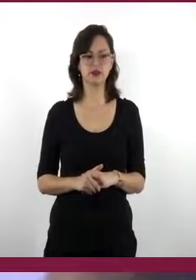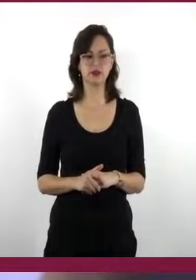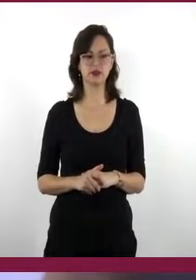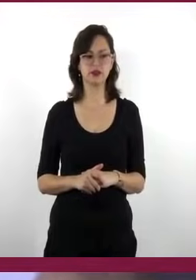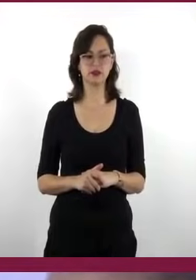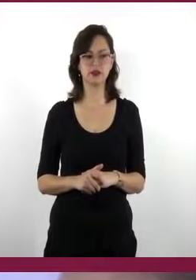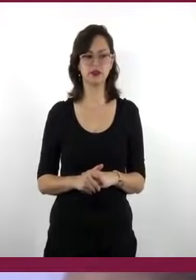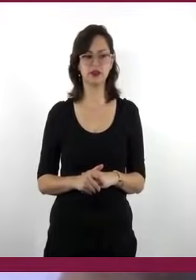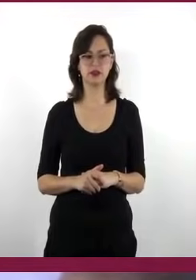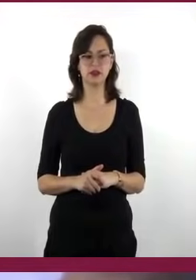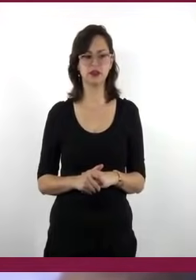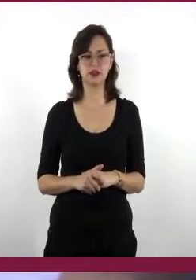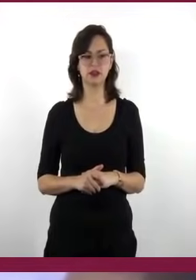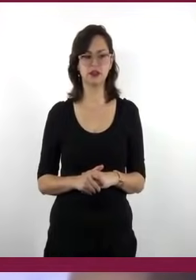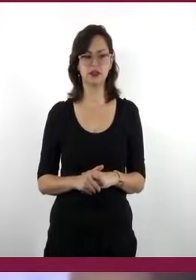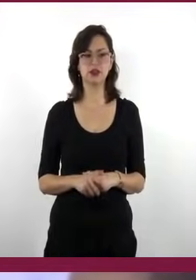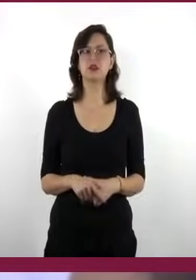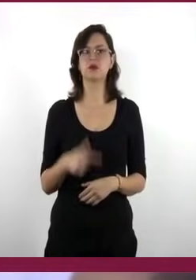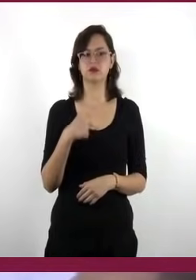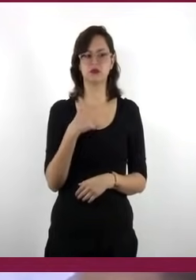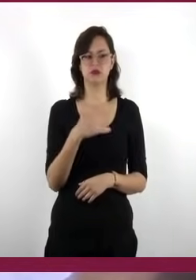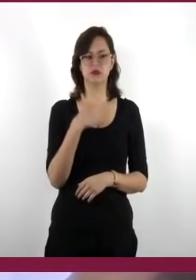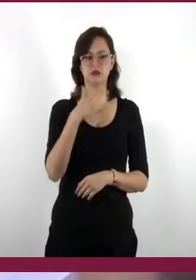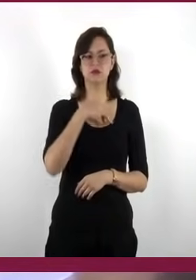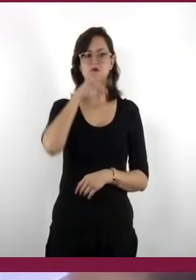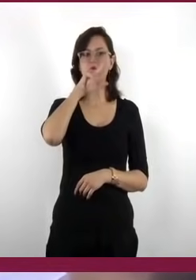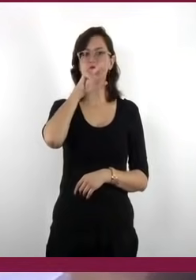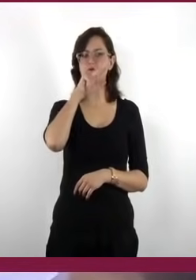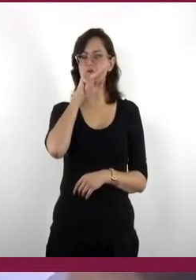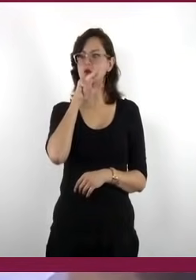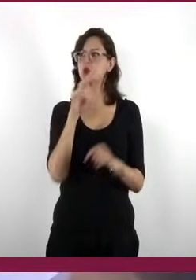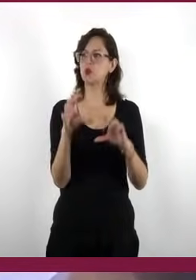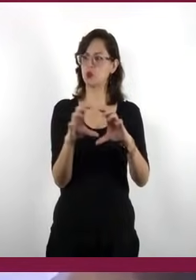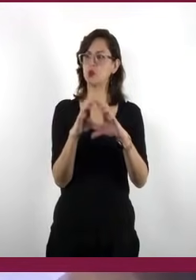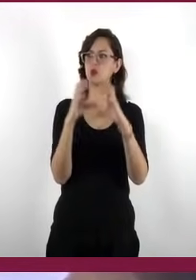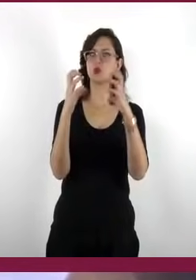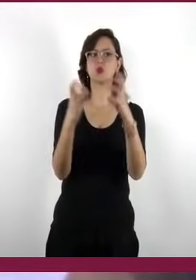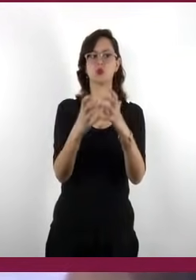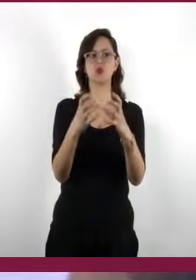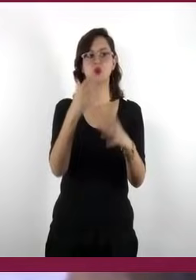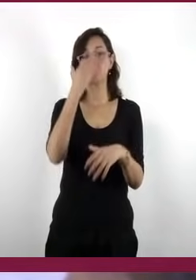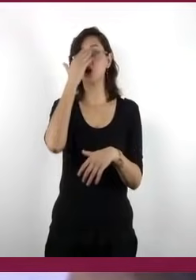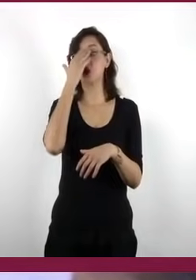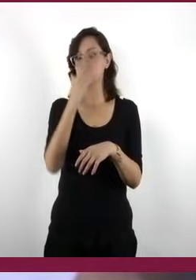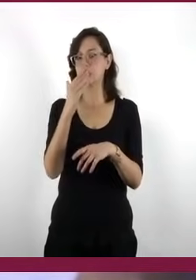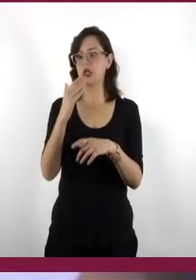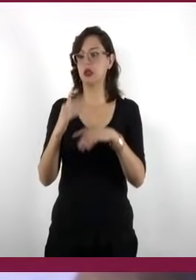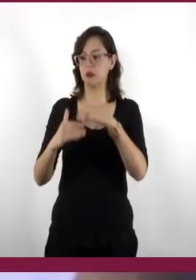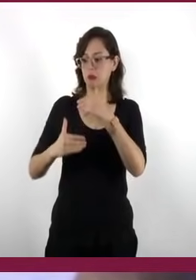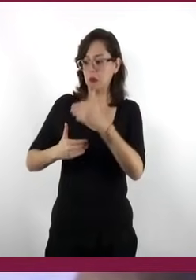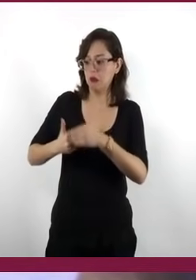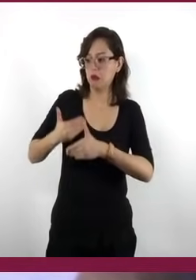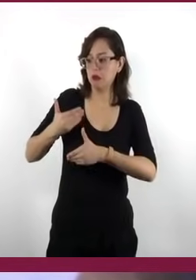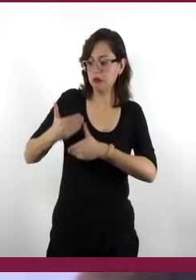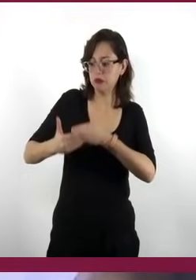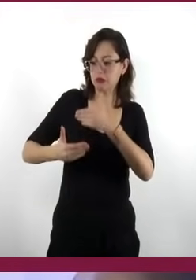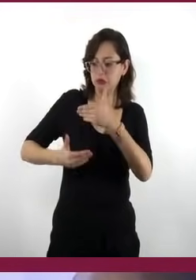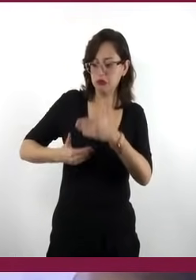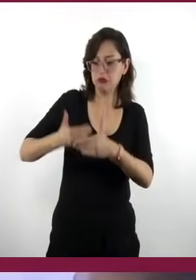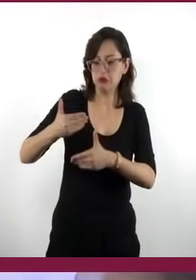Yo estoy muy preocupada por el planeta porque sé que todo es un ciclo y al